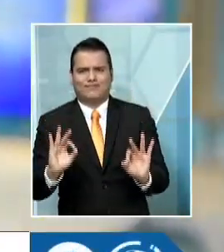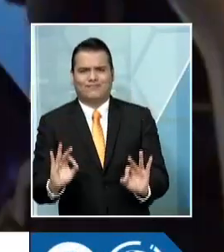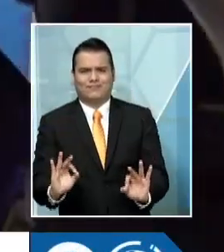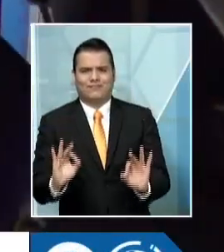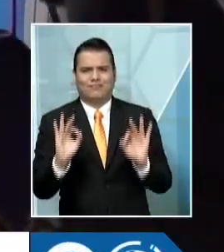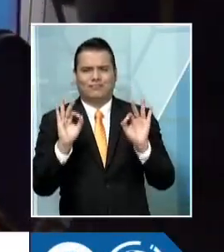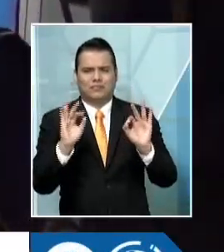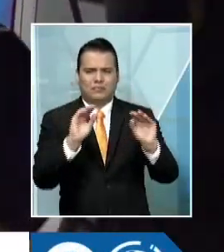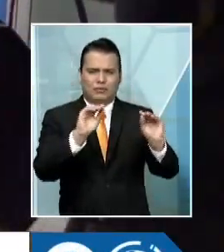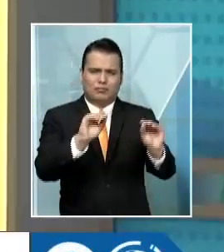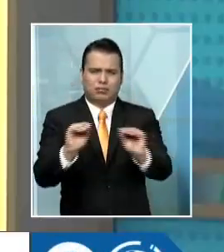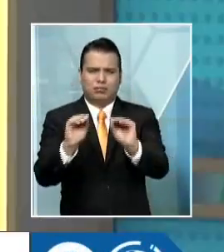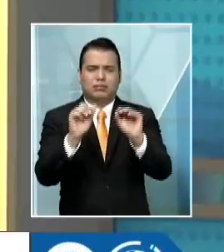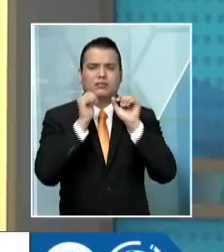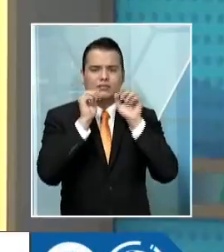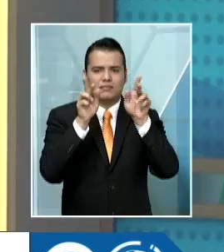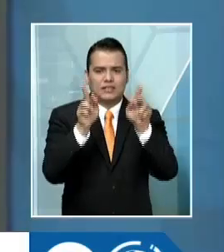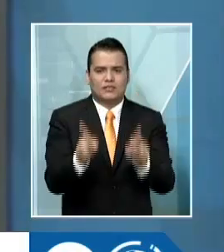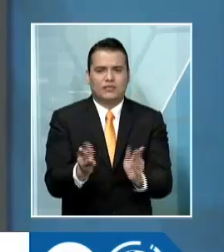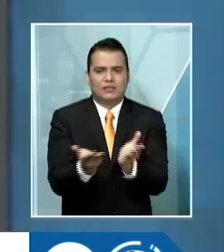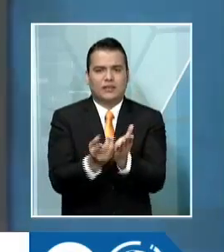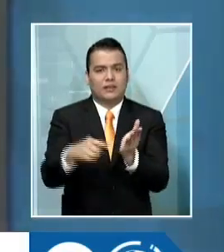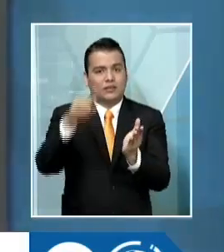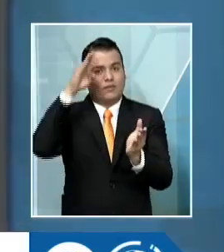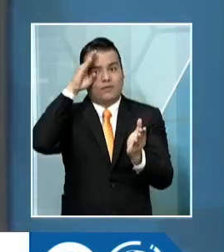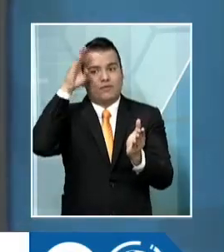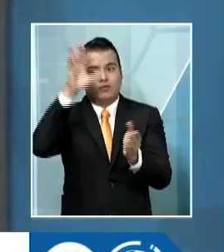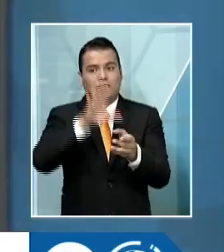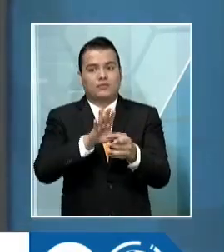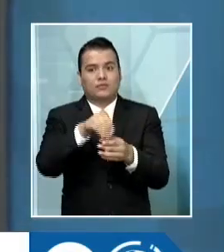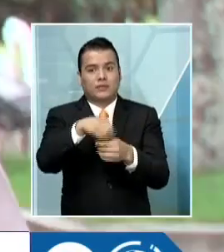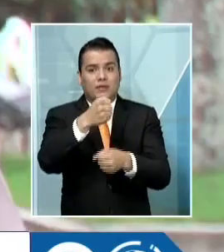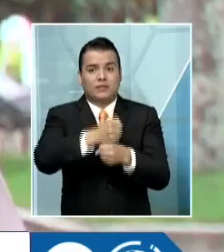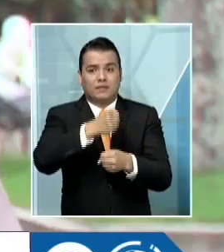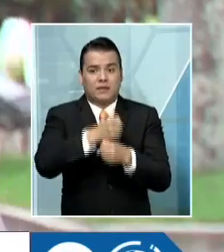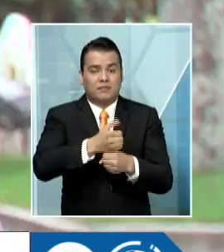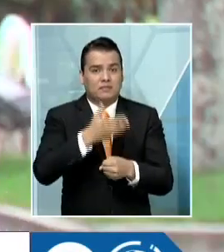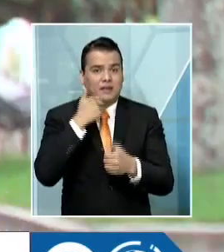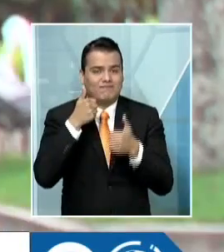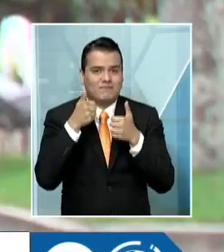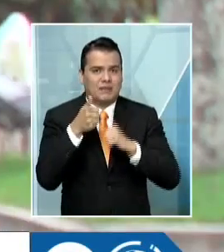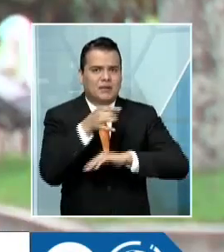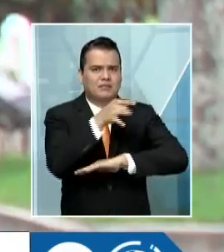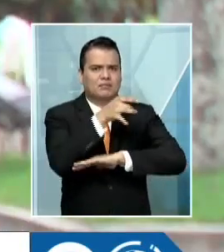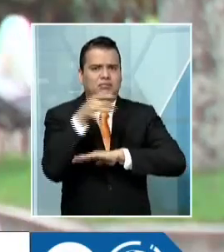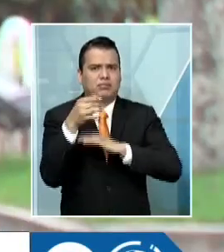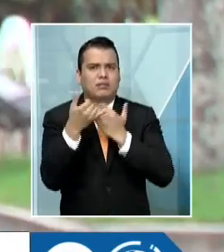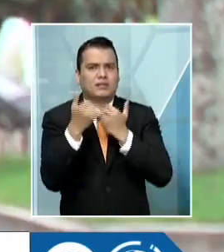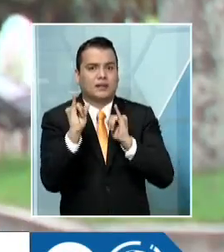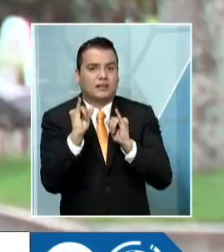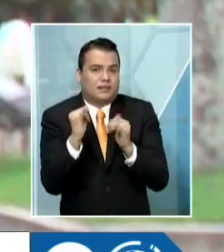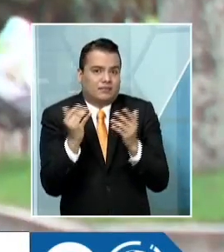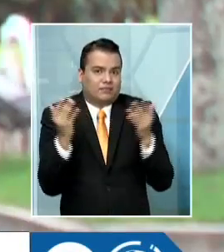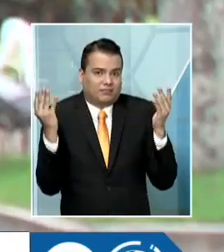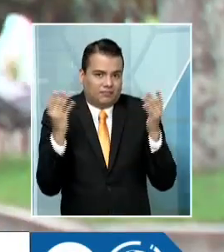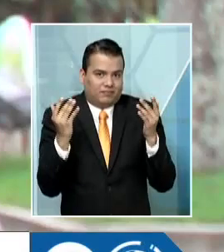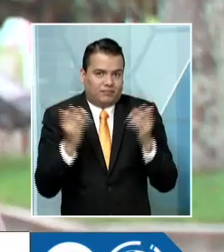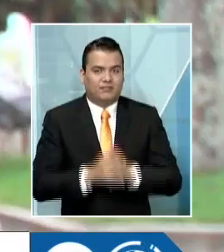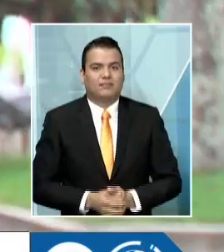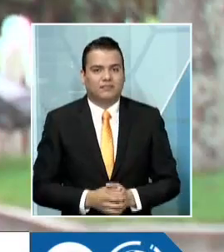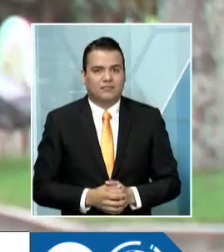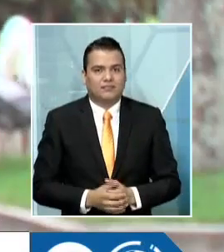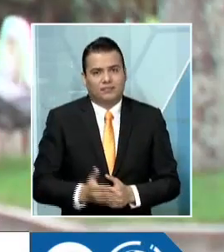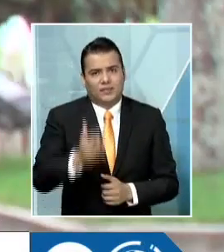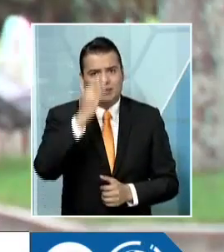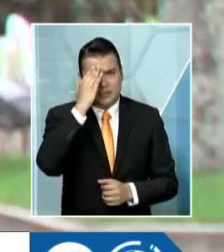puede preparar sus estudiantes para llegar al mercado, a los mercados laborales de toda naturaleza, sin problema alguno,